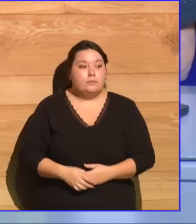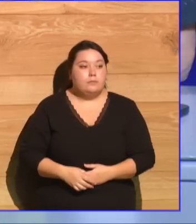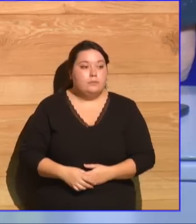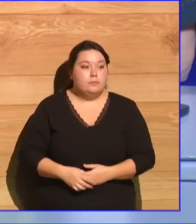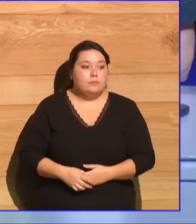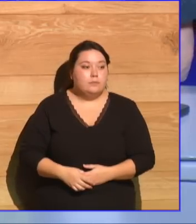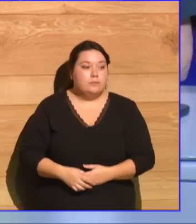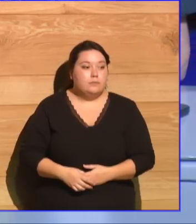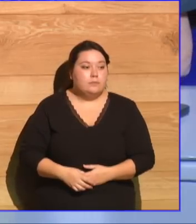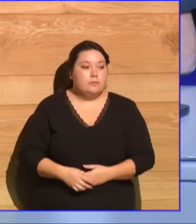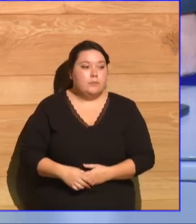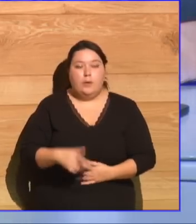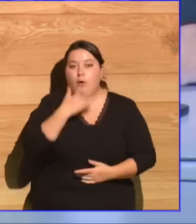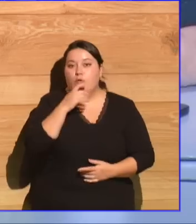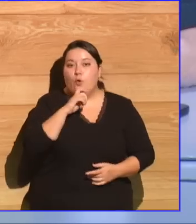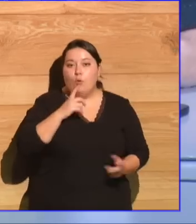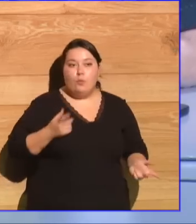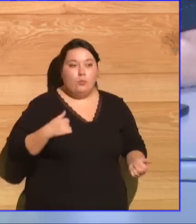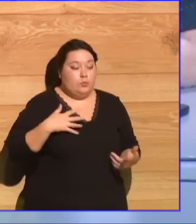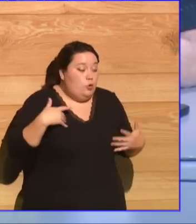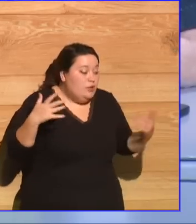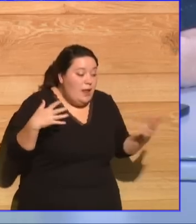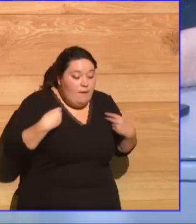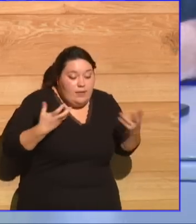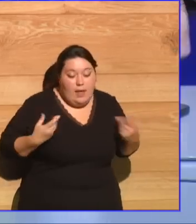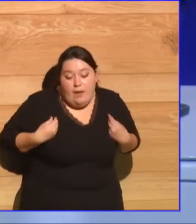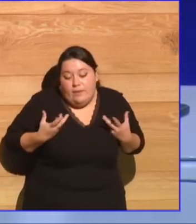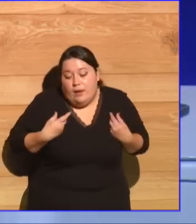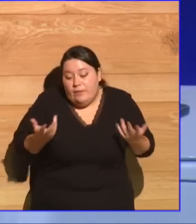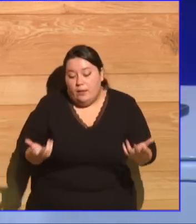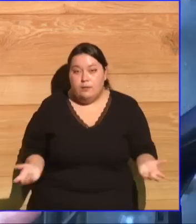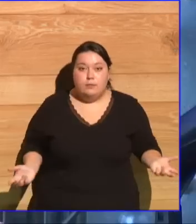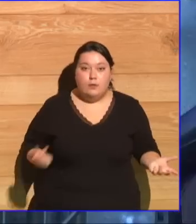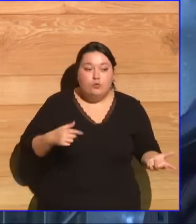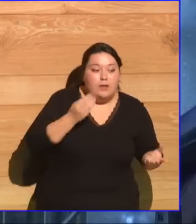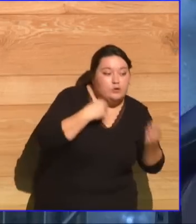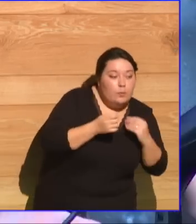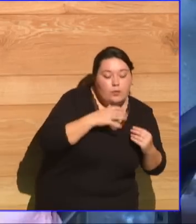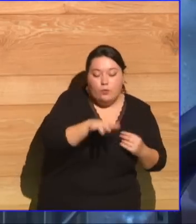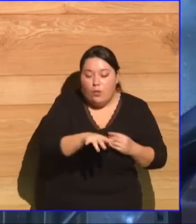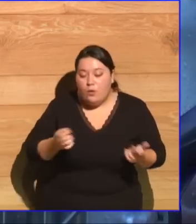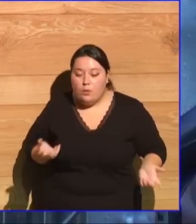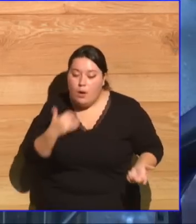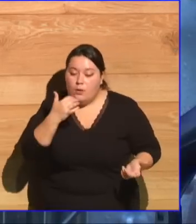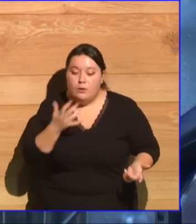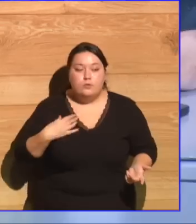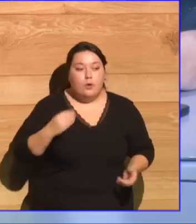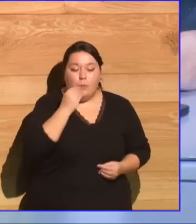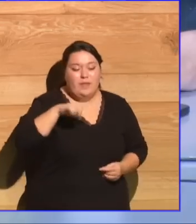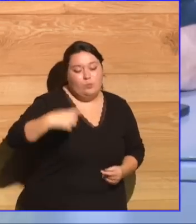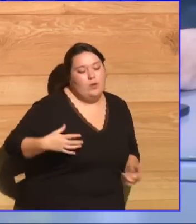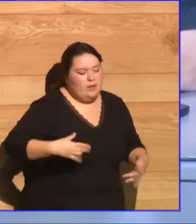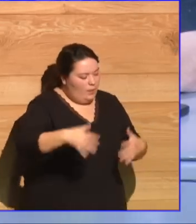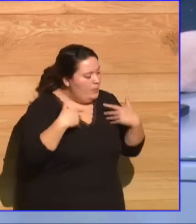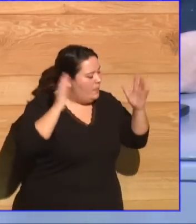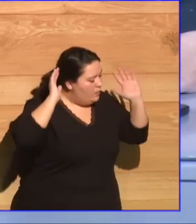a Steven Spielberg? Perdóname, Javi, Pues pero por lo que claro. sea, te lo he dicho, Pero- por vale. lo que sea. ¿Tú estabas comiendo? ¿Estabas en algún sitio? Comí después, déjame en paz,